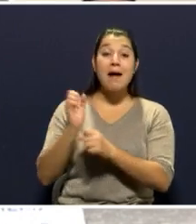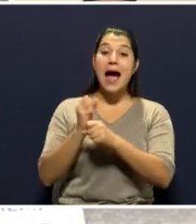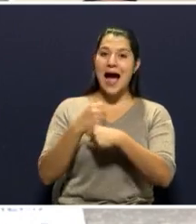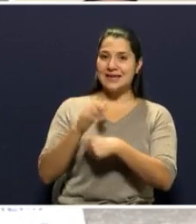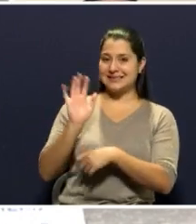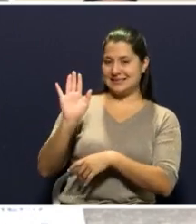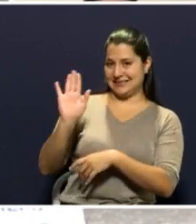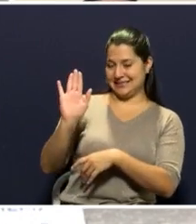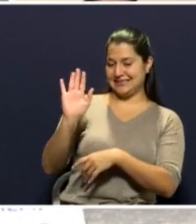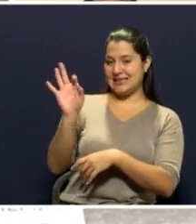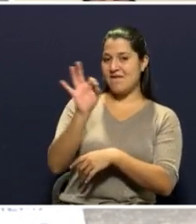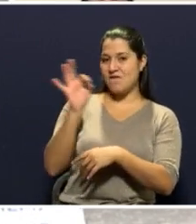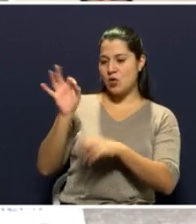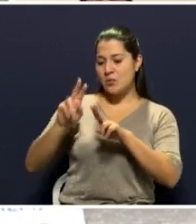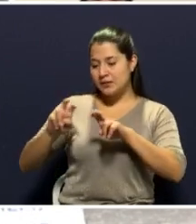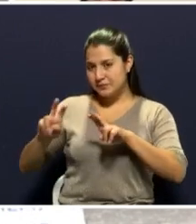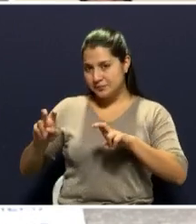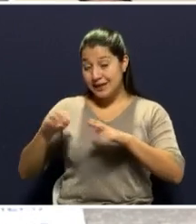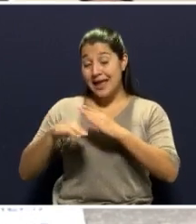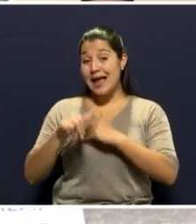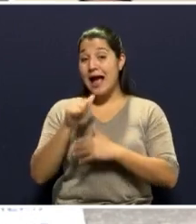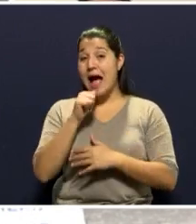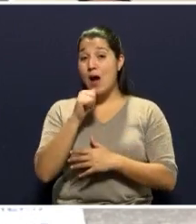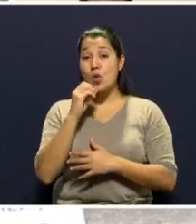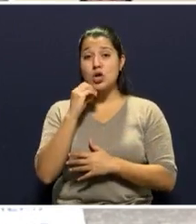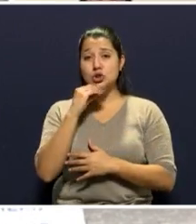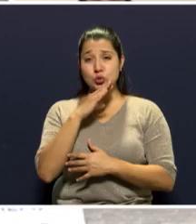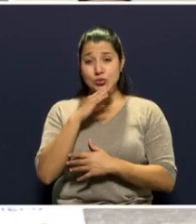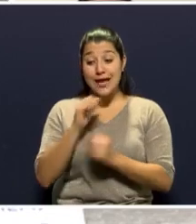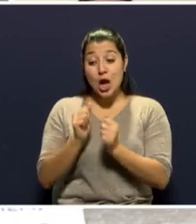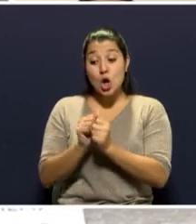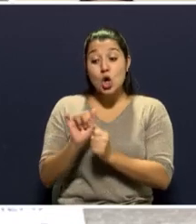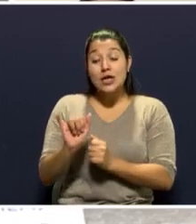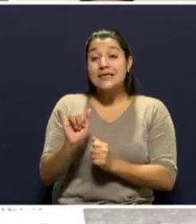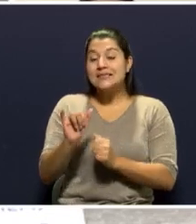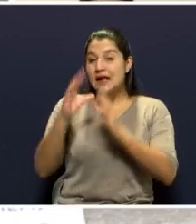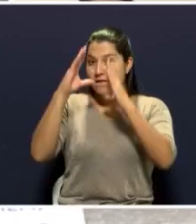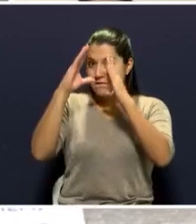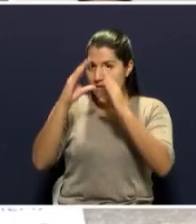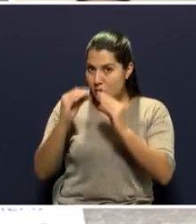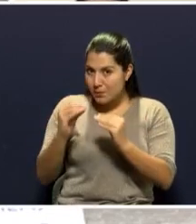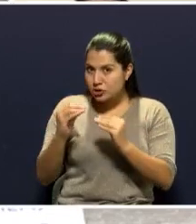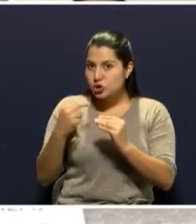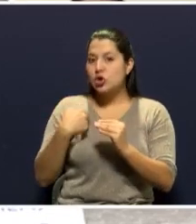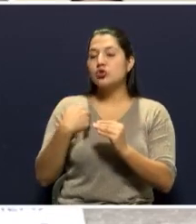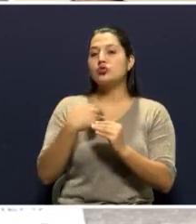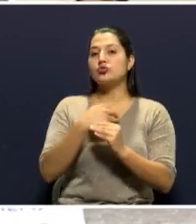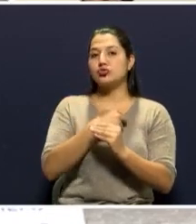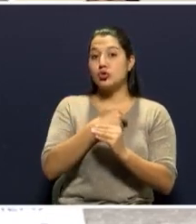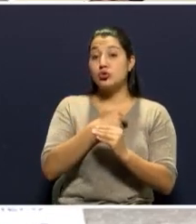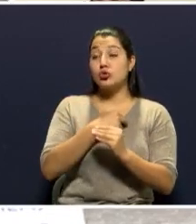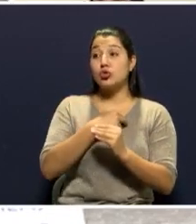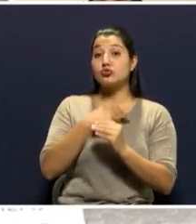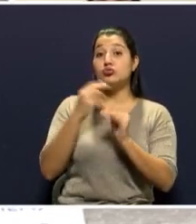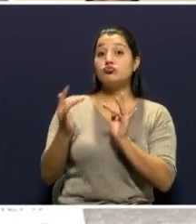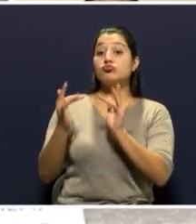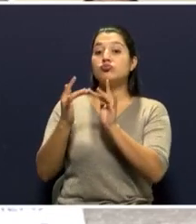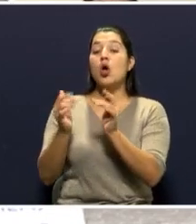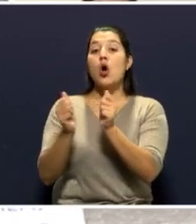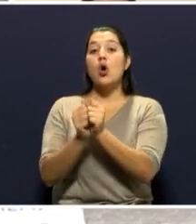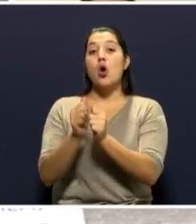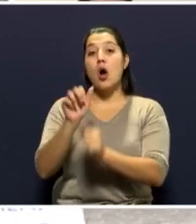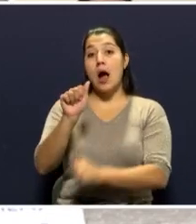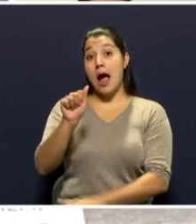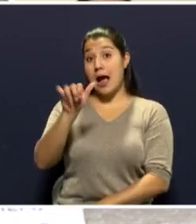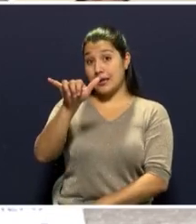muestreo en aguas residuales y con base en esa información inmediatamente nos comunicamos con el AIA, con el Instituto Costarricense de